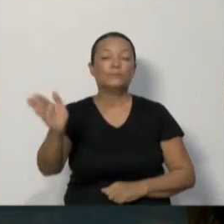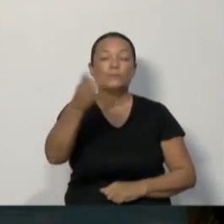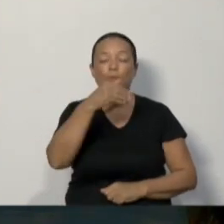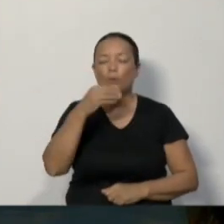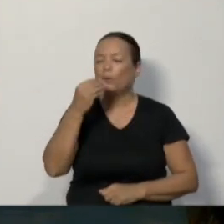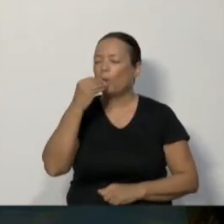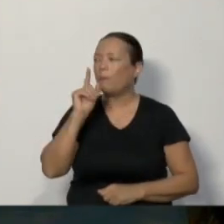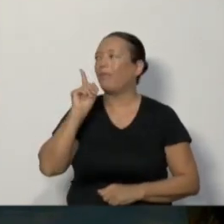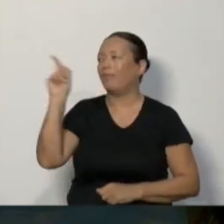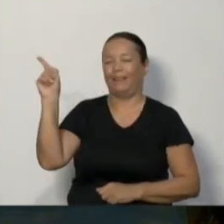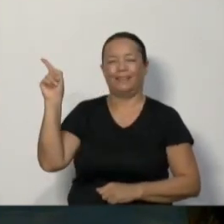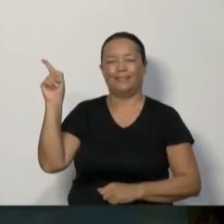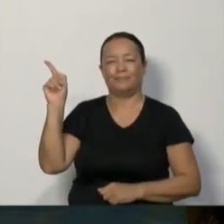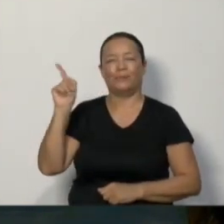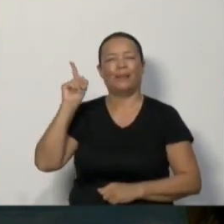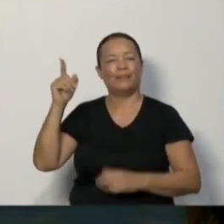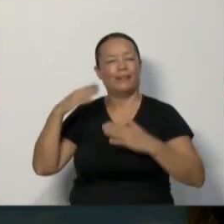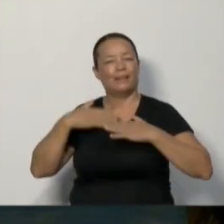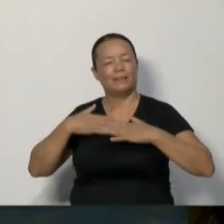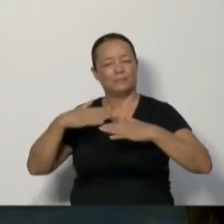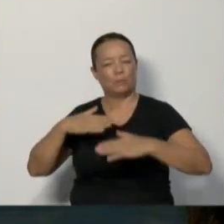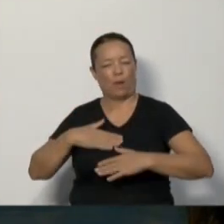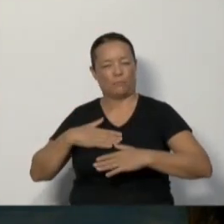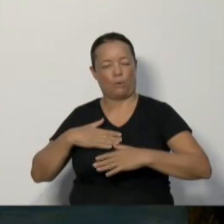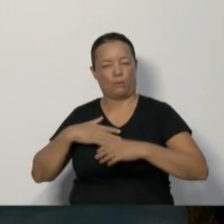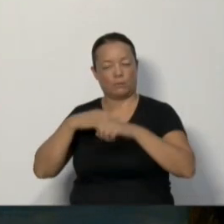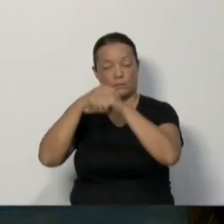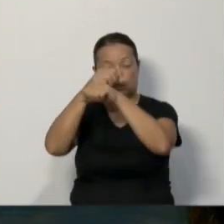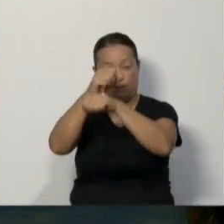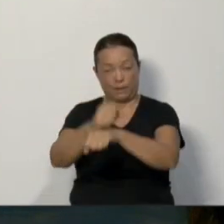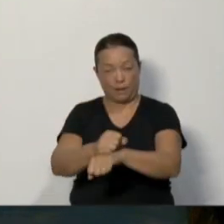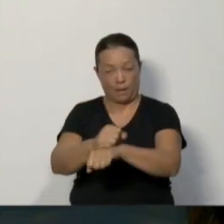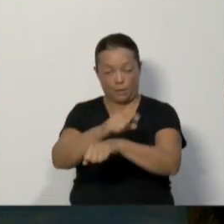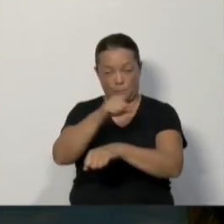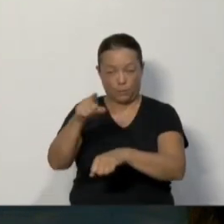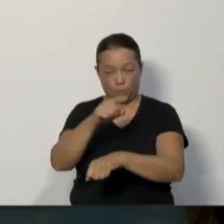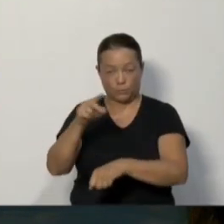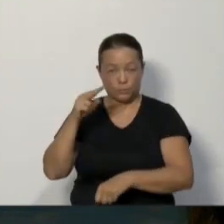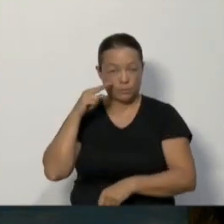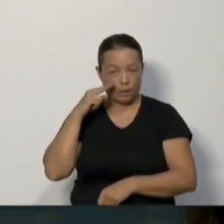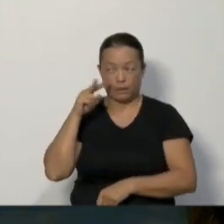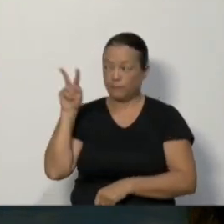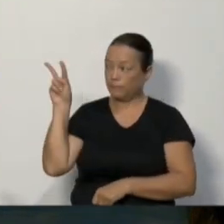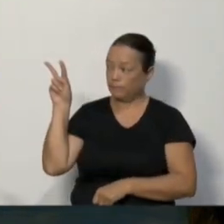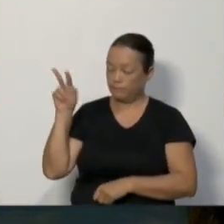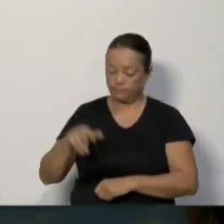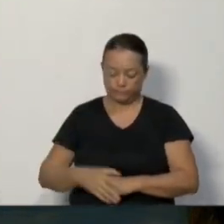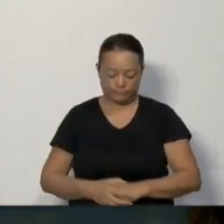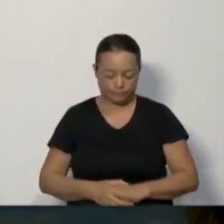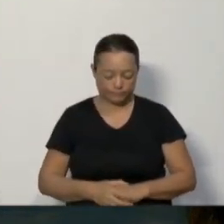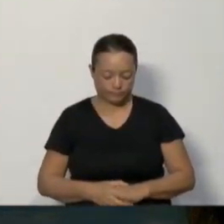tomen y coman todos de él, porque esto es mi cuerpo que será entregado por